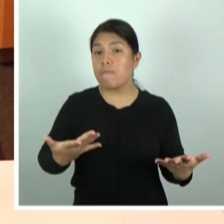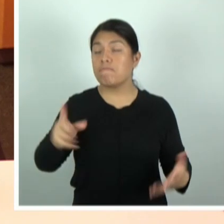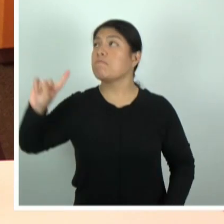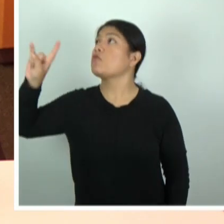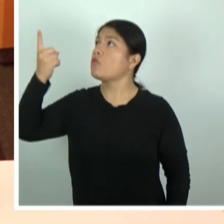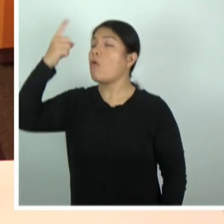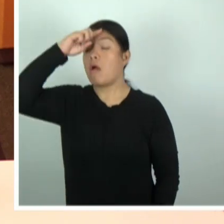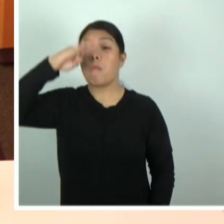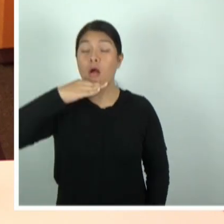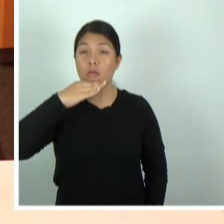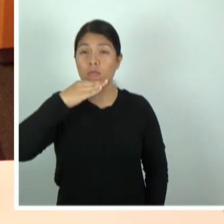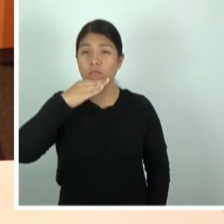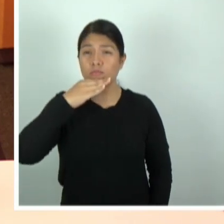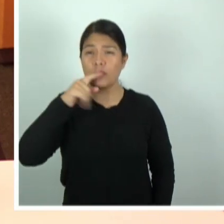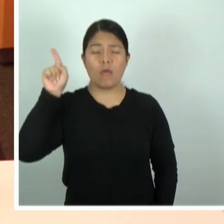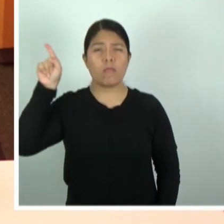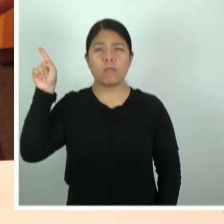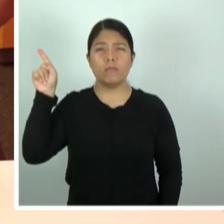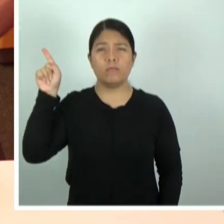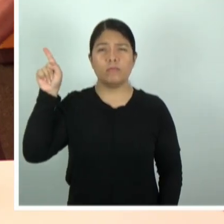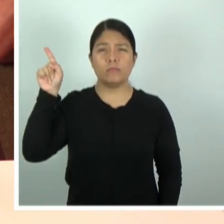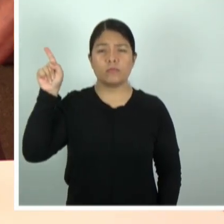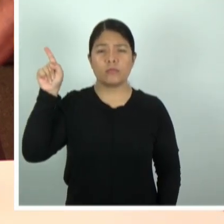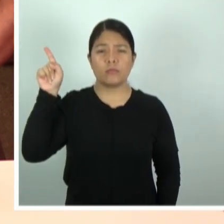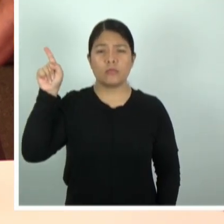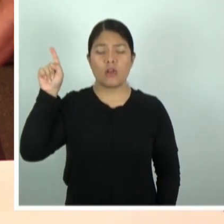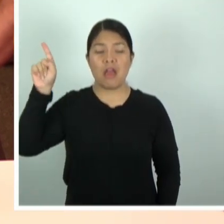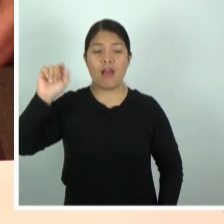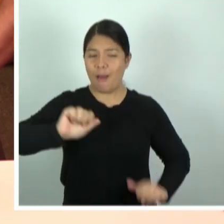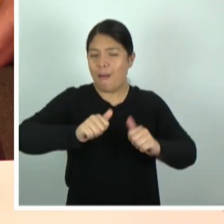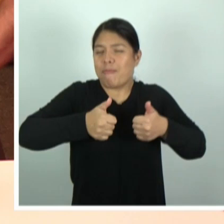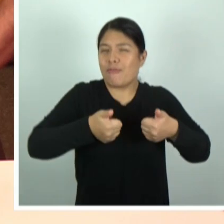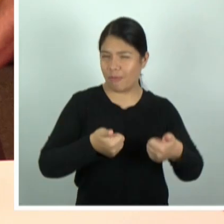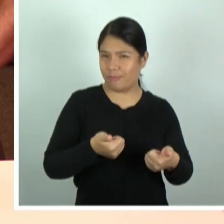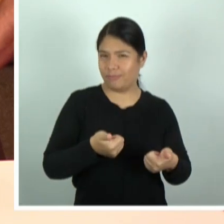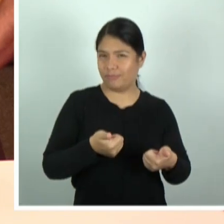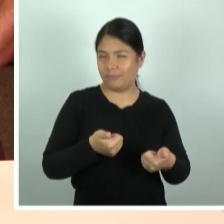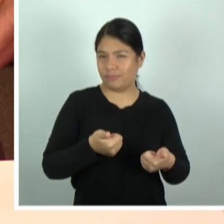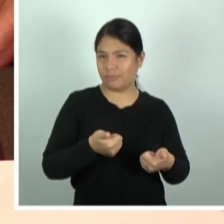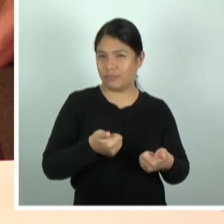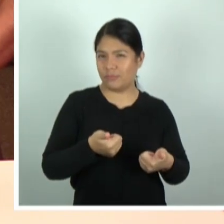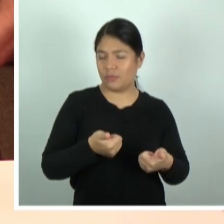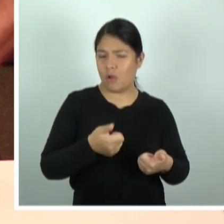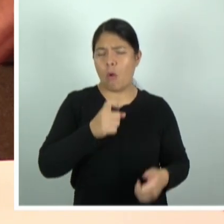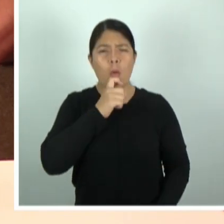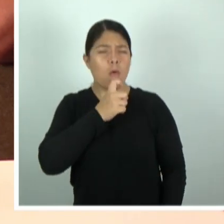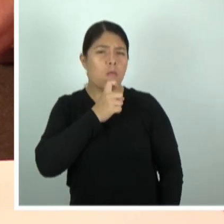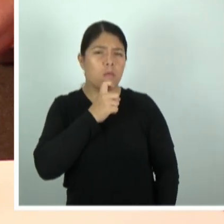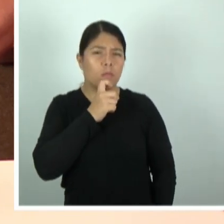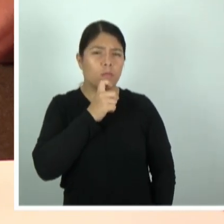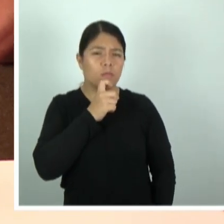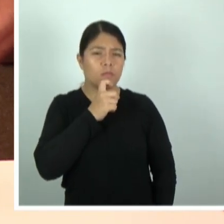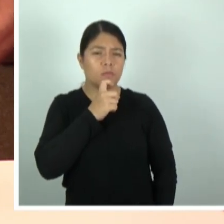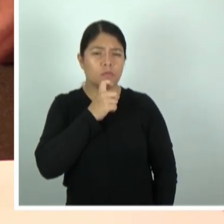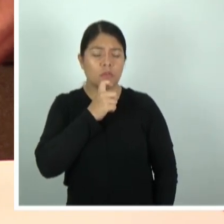Padre, Él tomó la iniciativa. ¿De qué forma? Ya